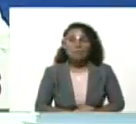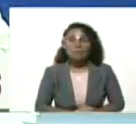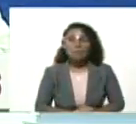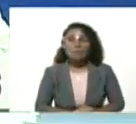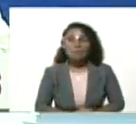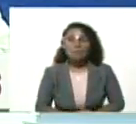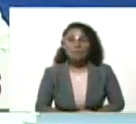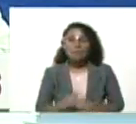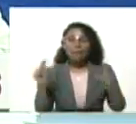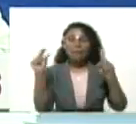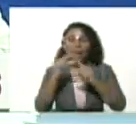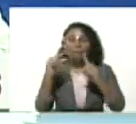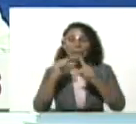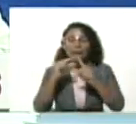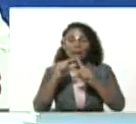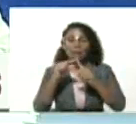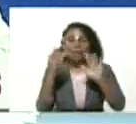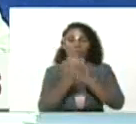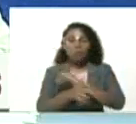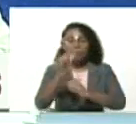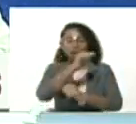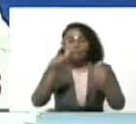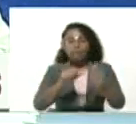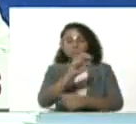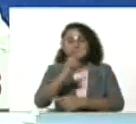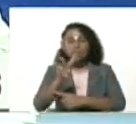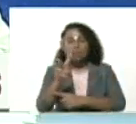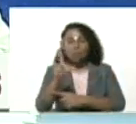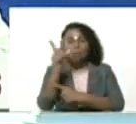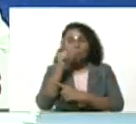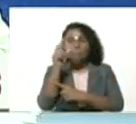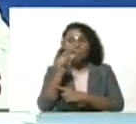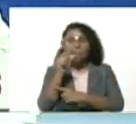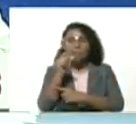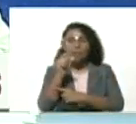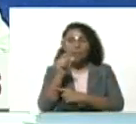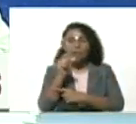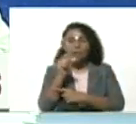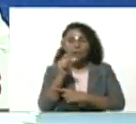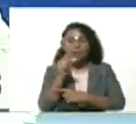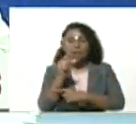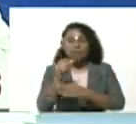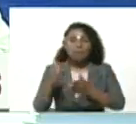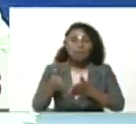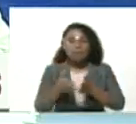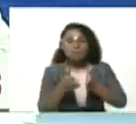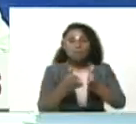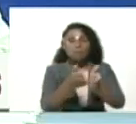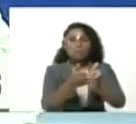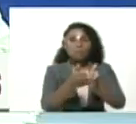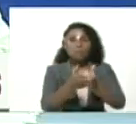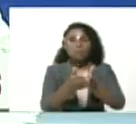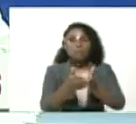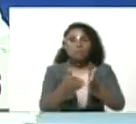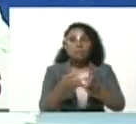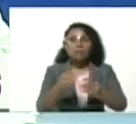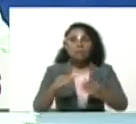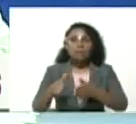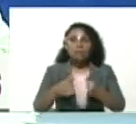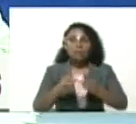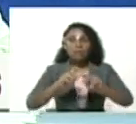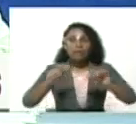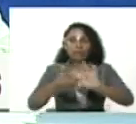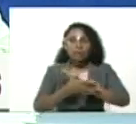Darle la palabra al viceministro de Cuencas Hidrográficas. Además es presidente